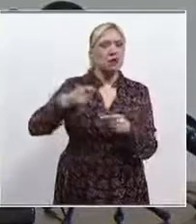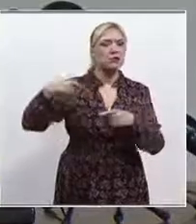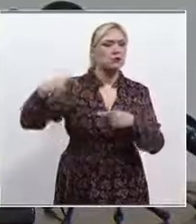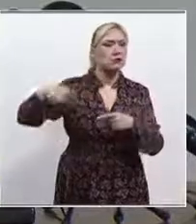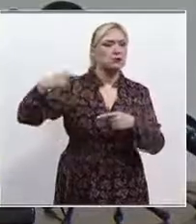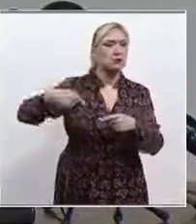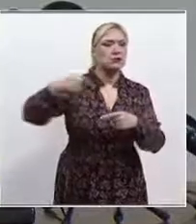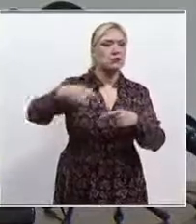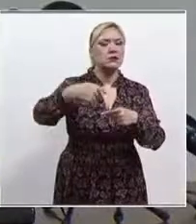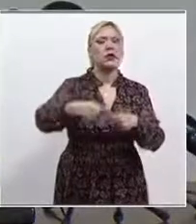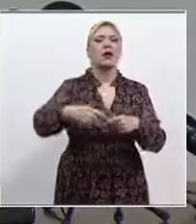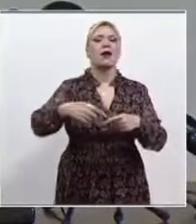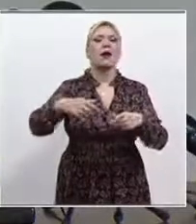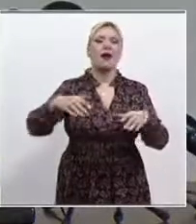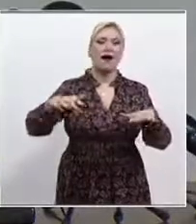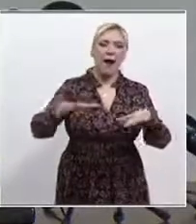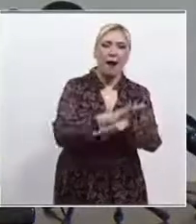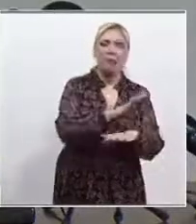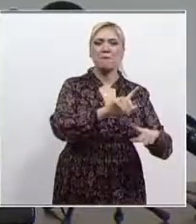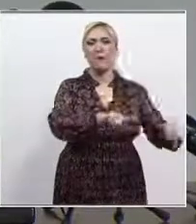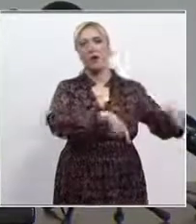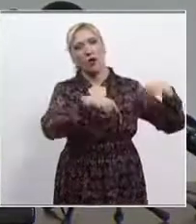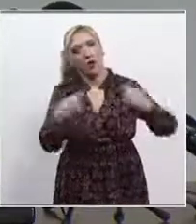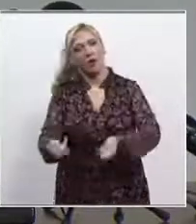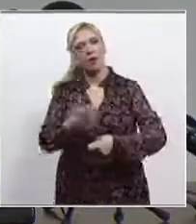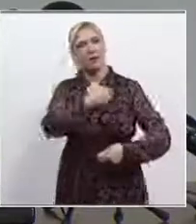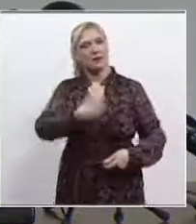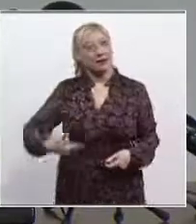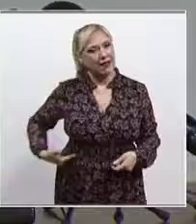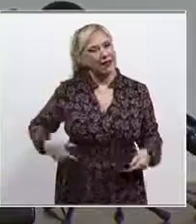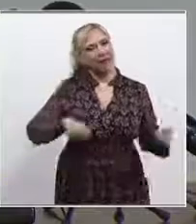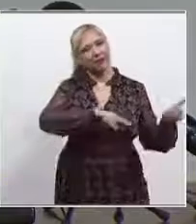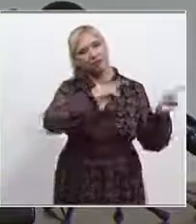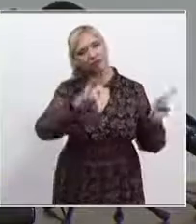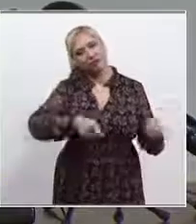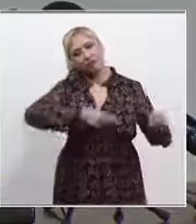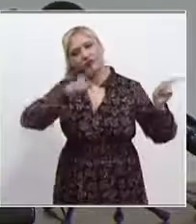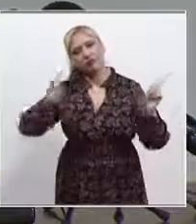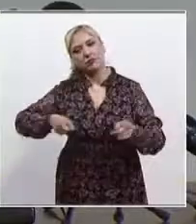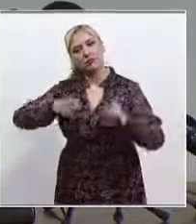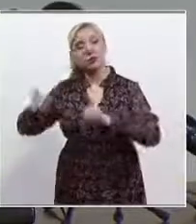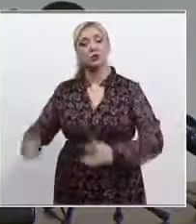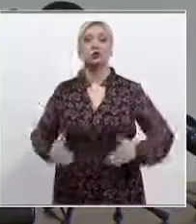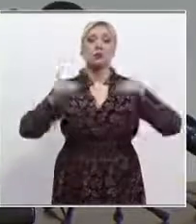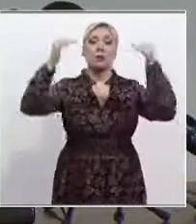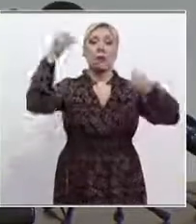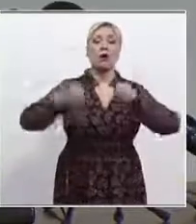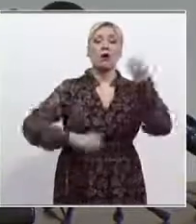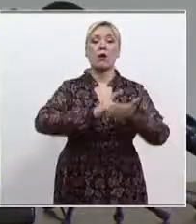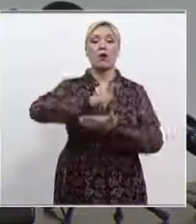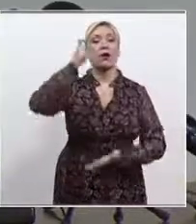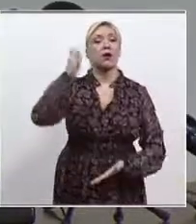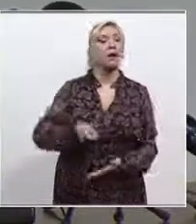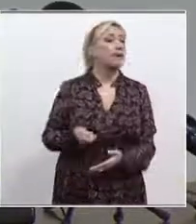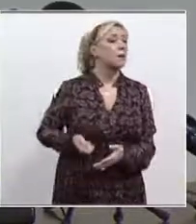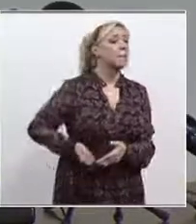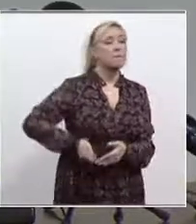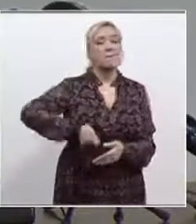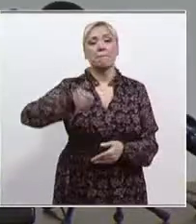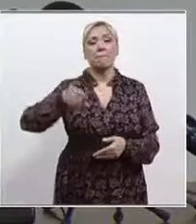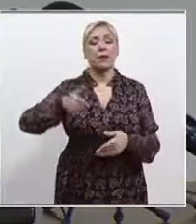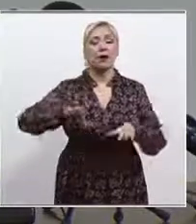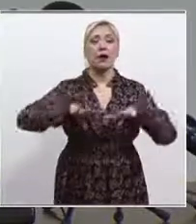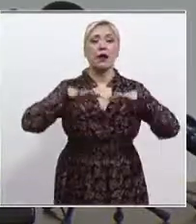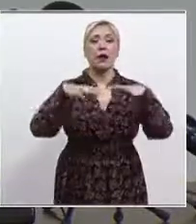en cada administración, la Suprema Corte de Justicia, casi desde el primer momento empezó a actuar